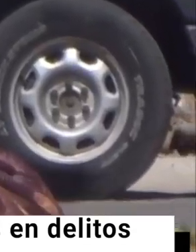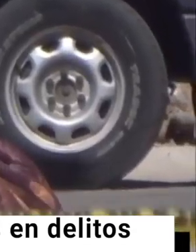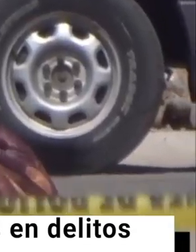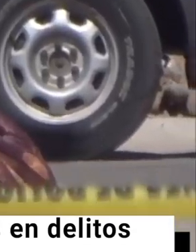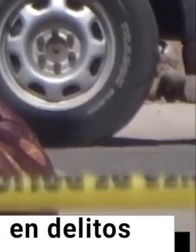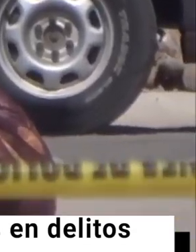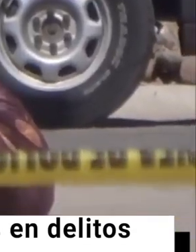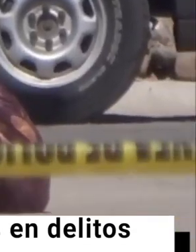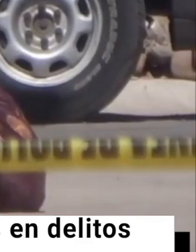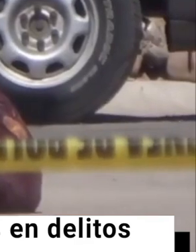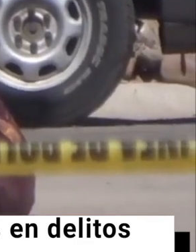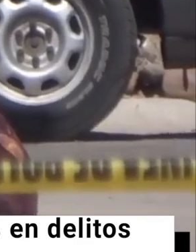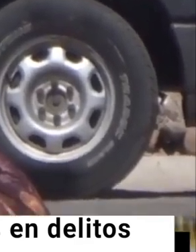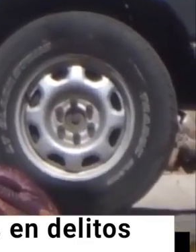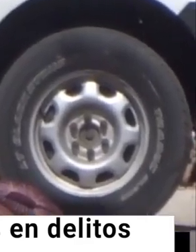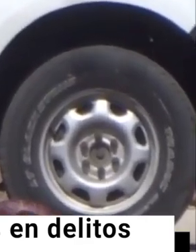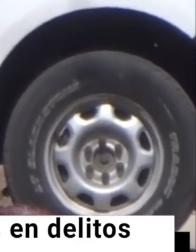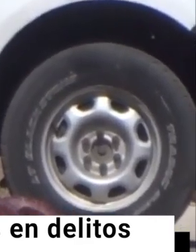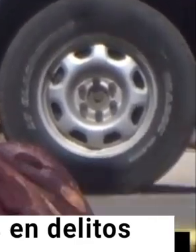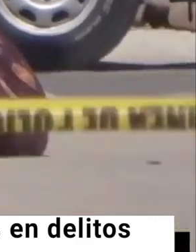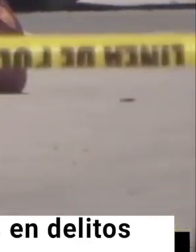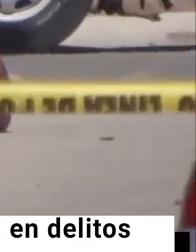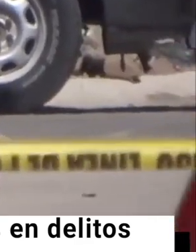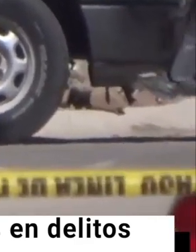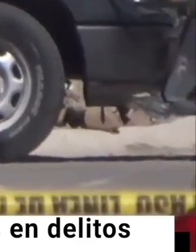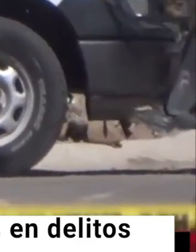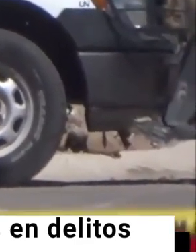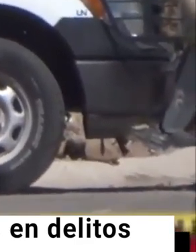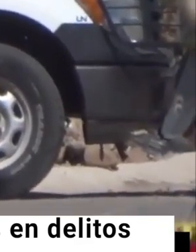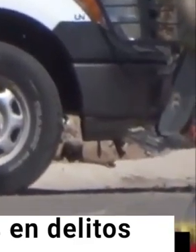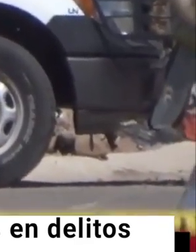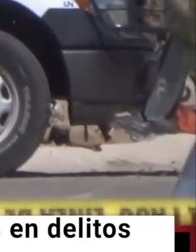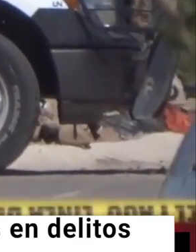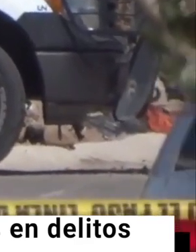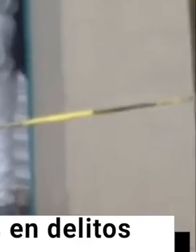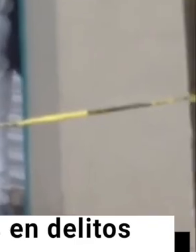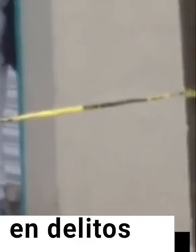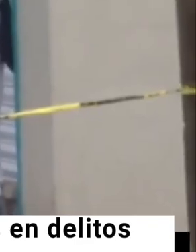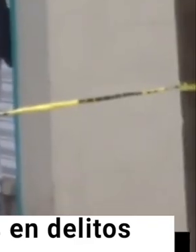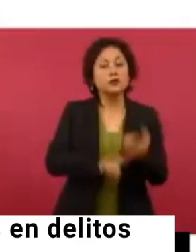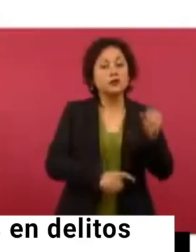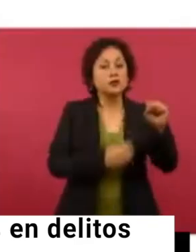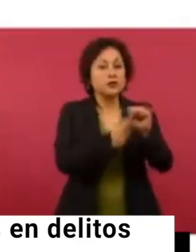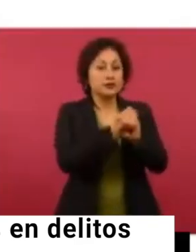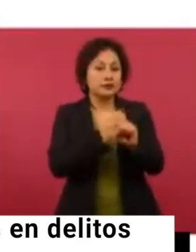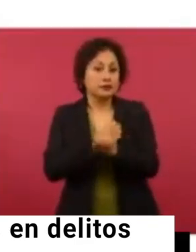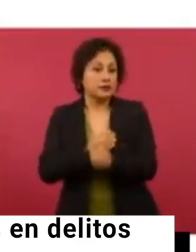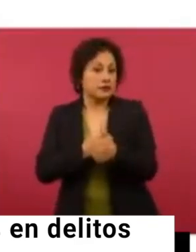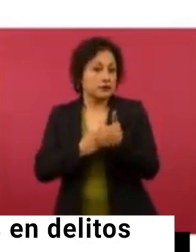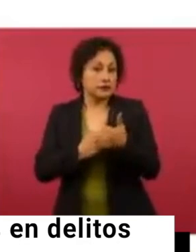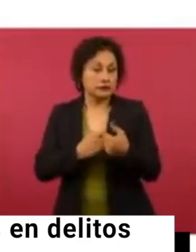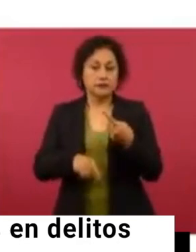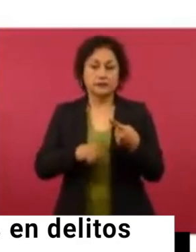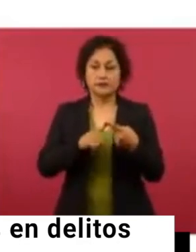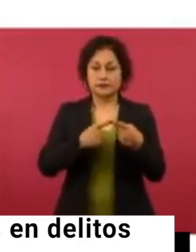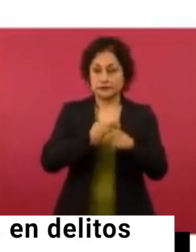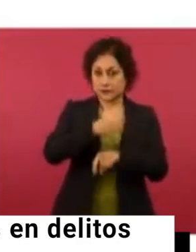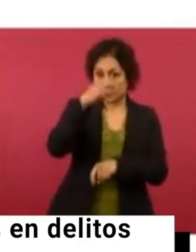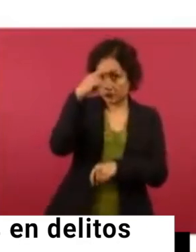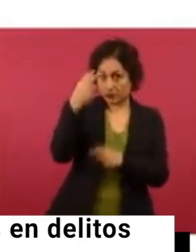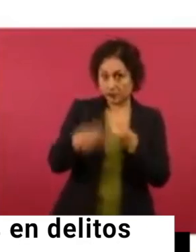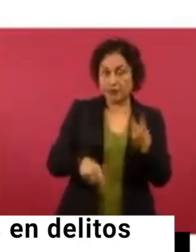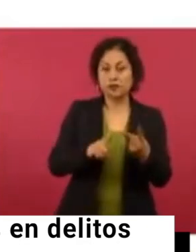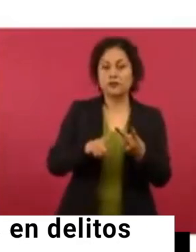un 12% comparando los índices registrados en el mismo mes, pero del 2022. Así lo indica el último corte